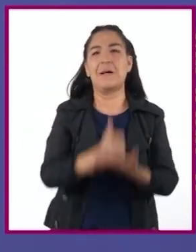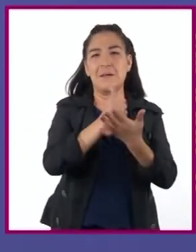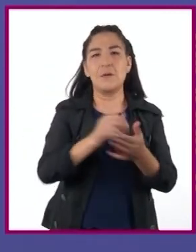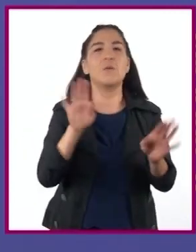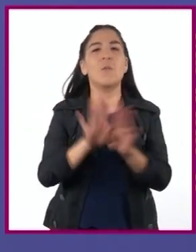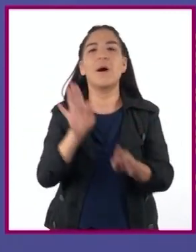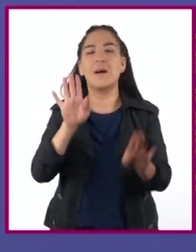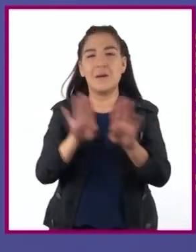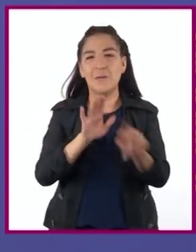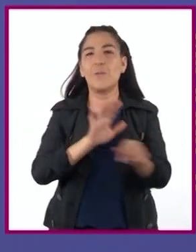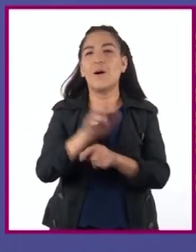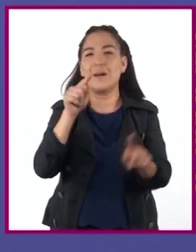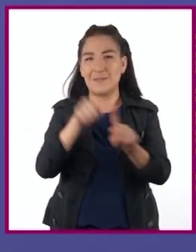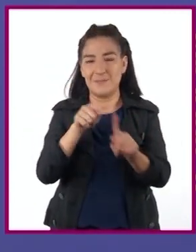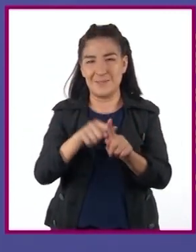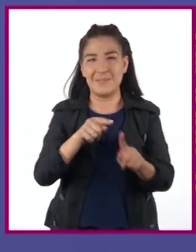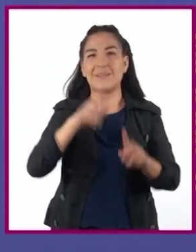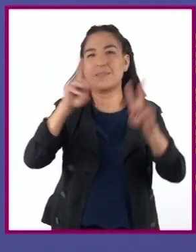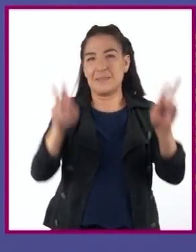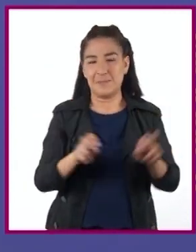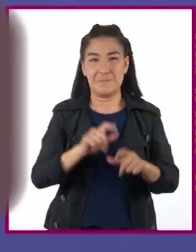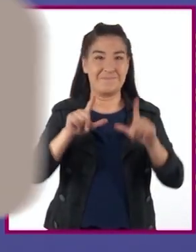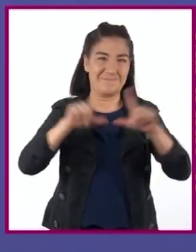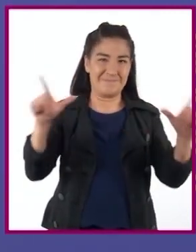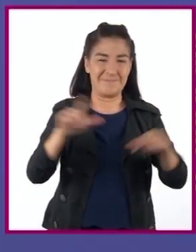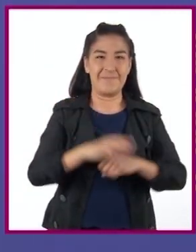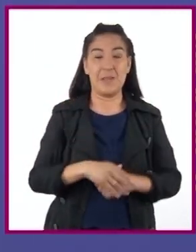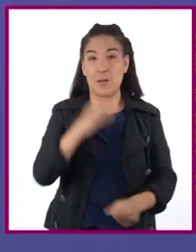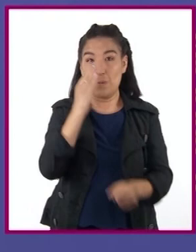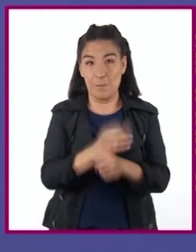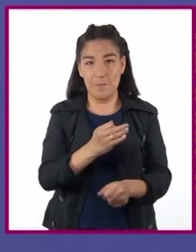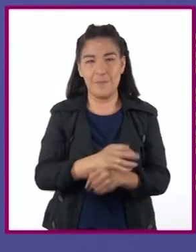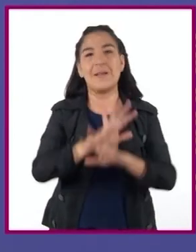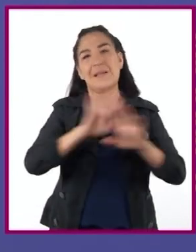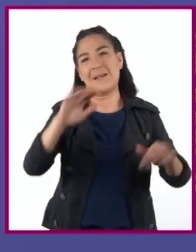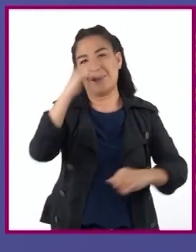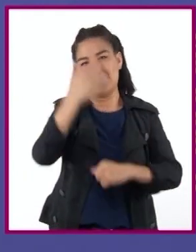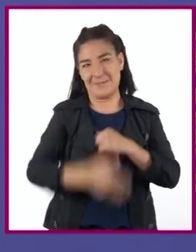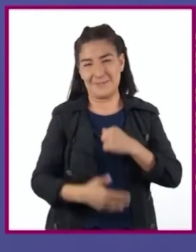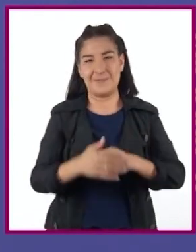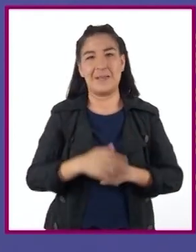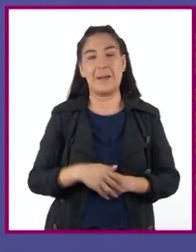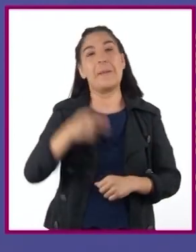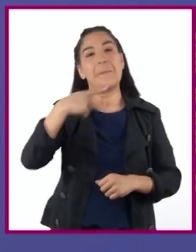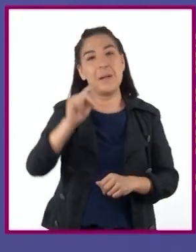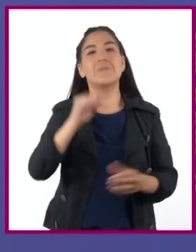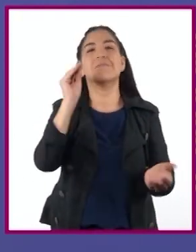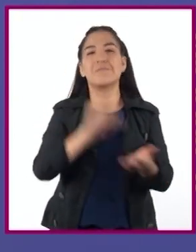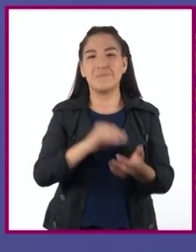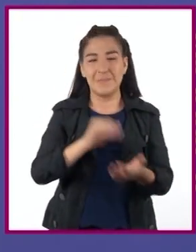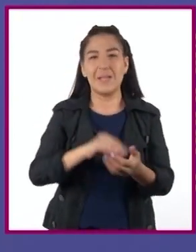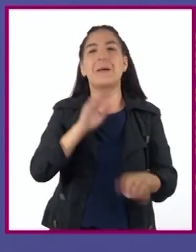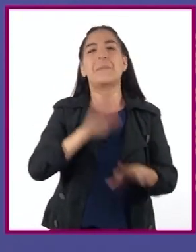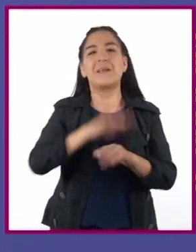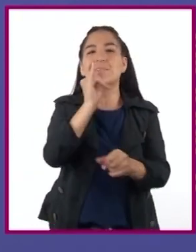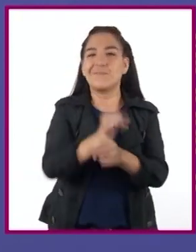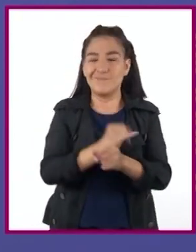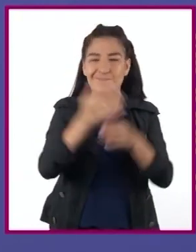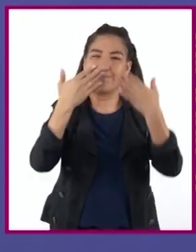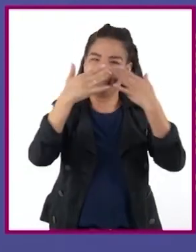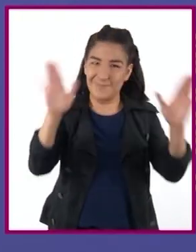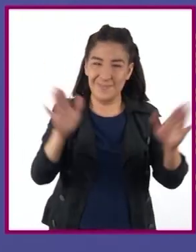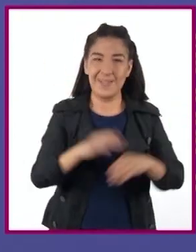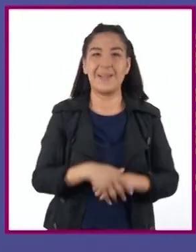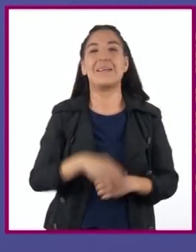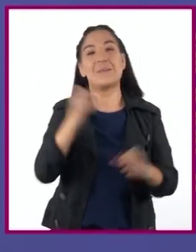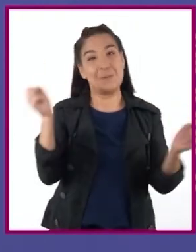Ubiquen el tema en el índice del mismo. Listo. Por hoy hemos terminado, pero nos queda mucho por explorar y descubrir.